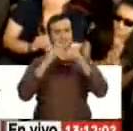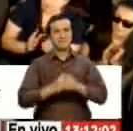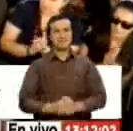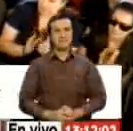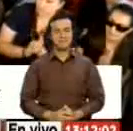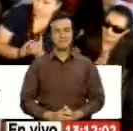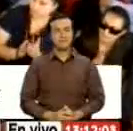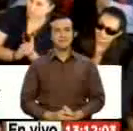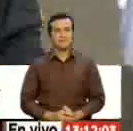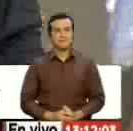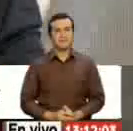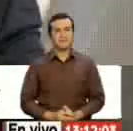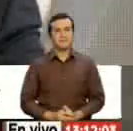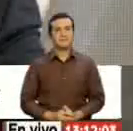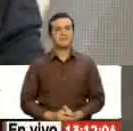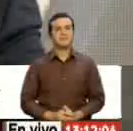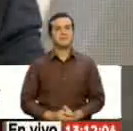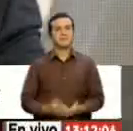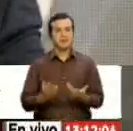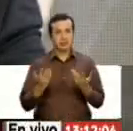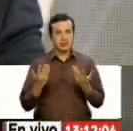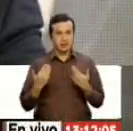Creo que recibida